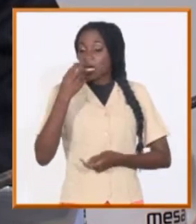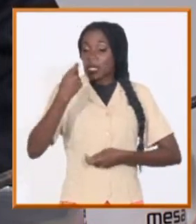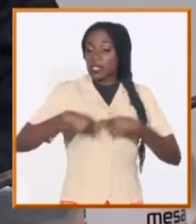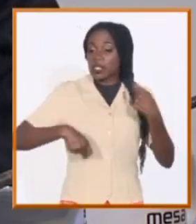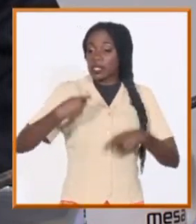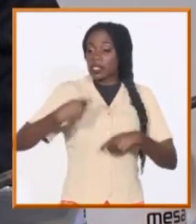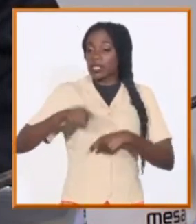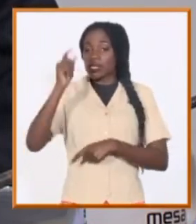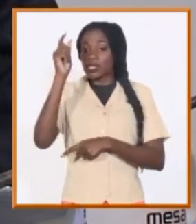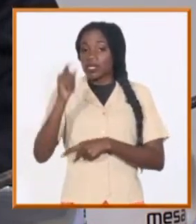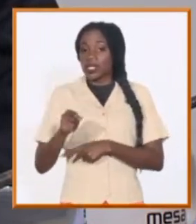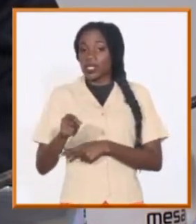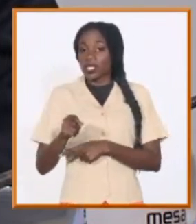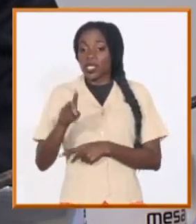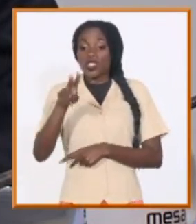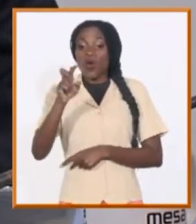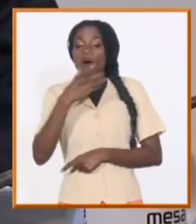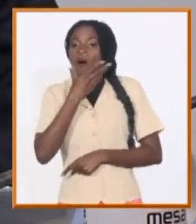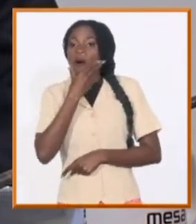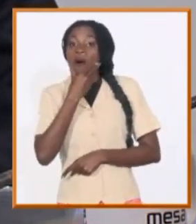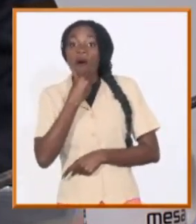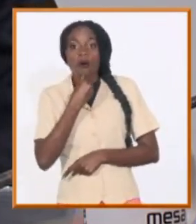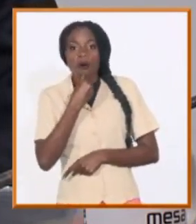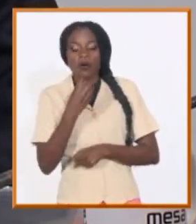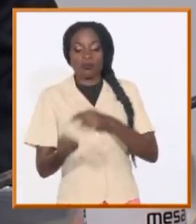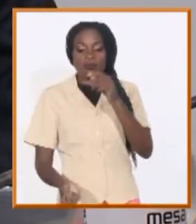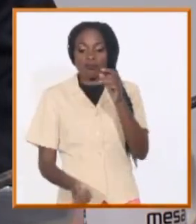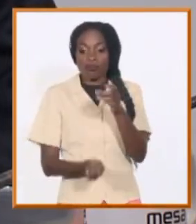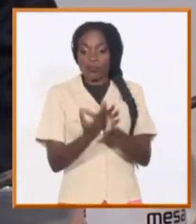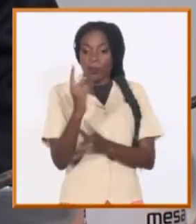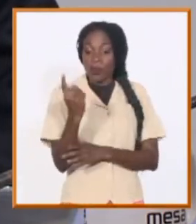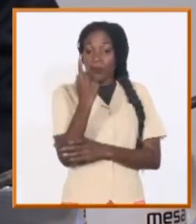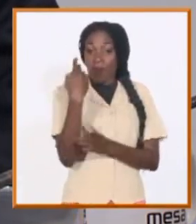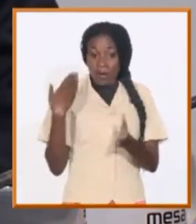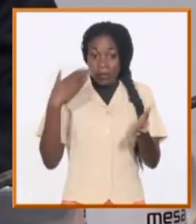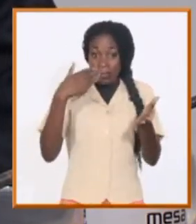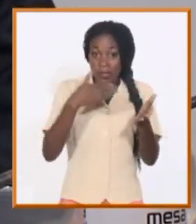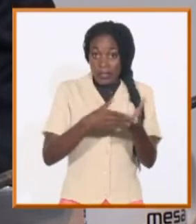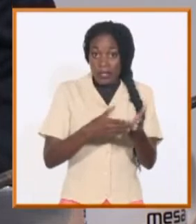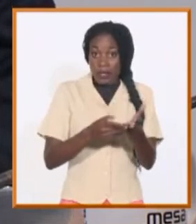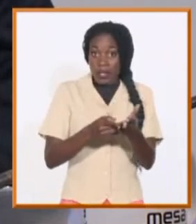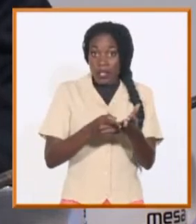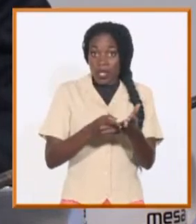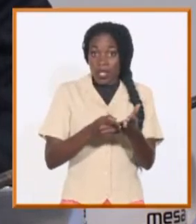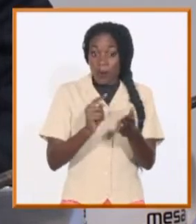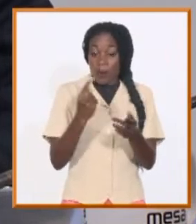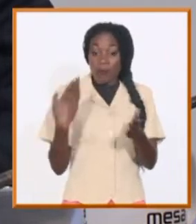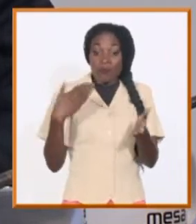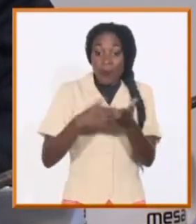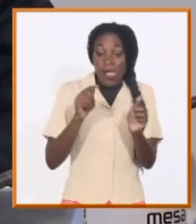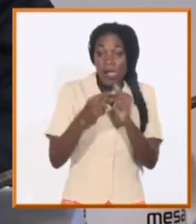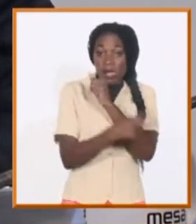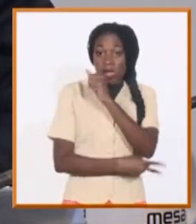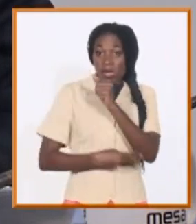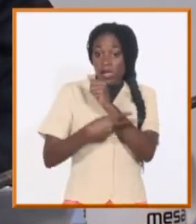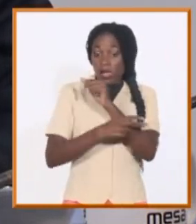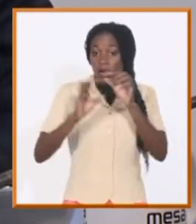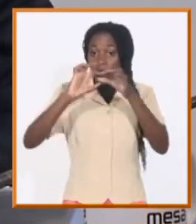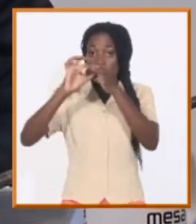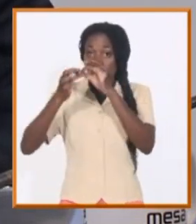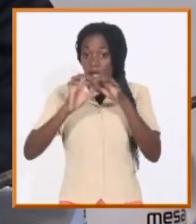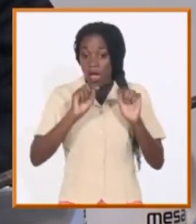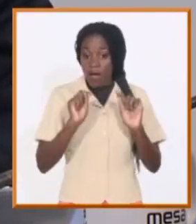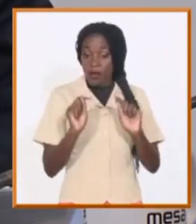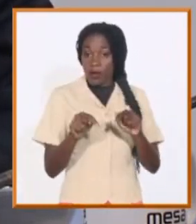que son noveles, que son jóvenes talentos, que fueron por primera vez a Panamericanos. Debutaron estos Juegos y van por primera vez a unos Juegos Panamericanos, lo